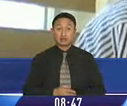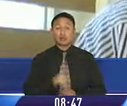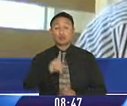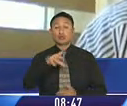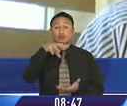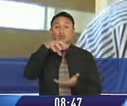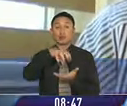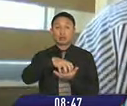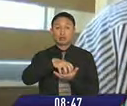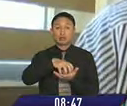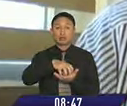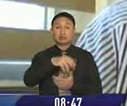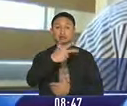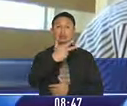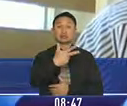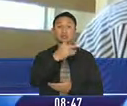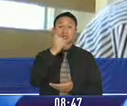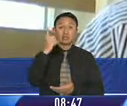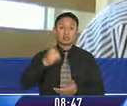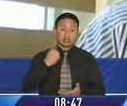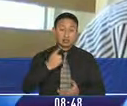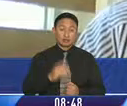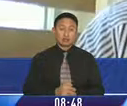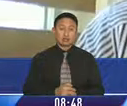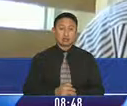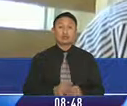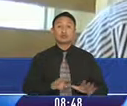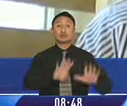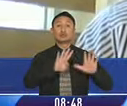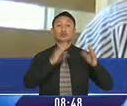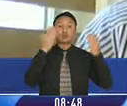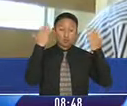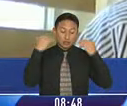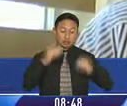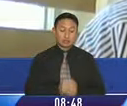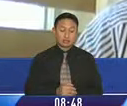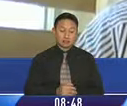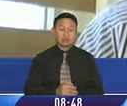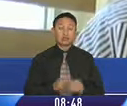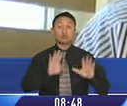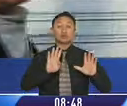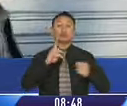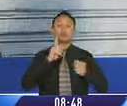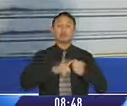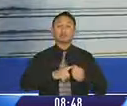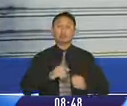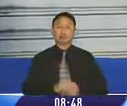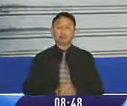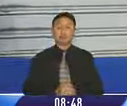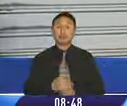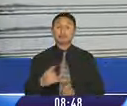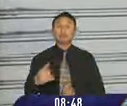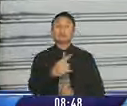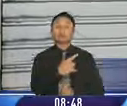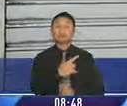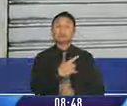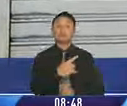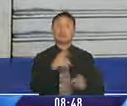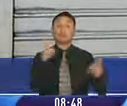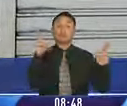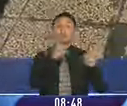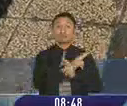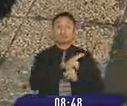Cayambe, 3 en Daule, 9 en Guayaquil y 9 en Quito. Aquellos establecimientos fueron